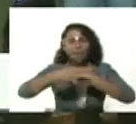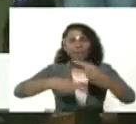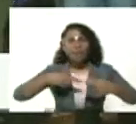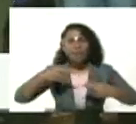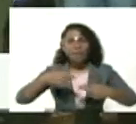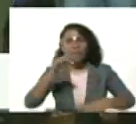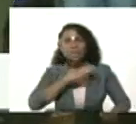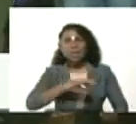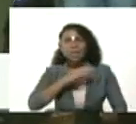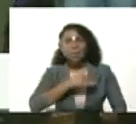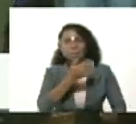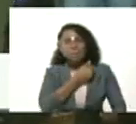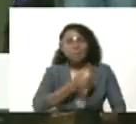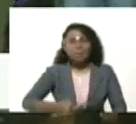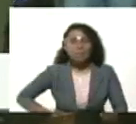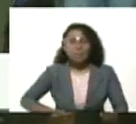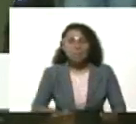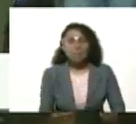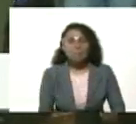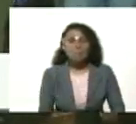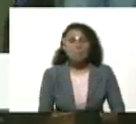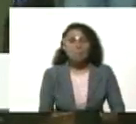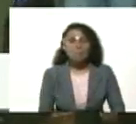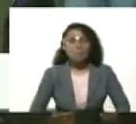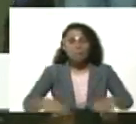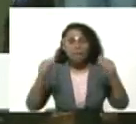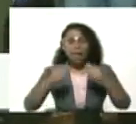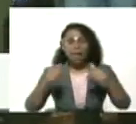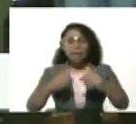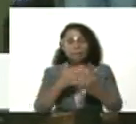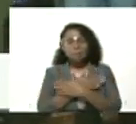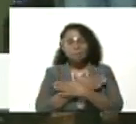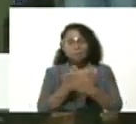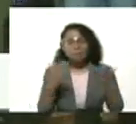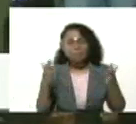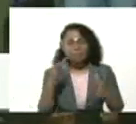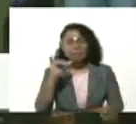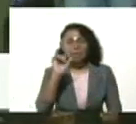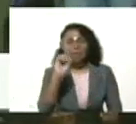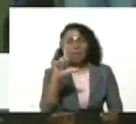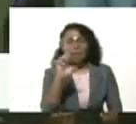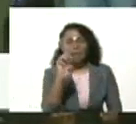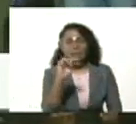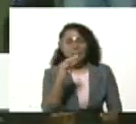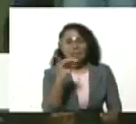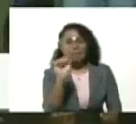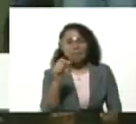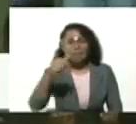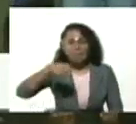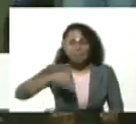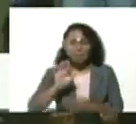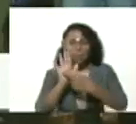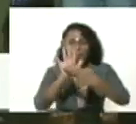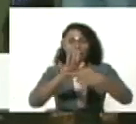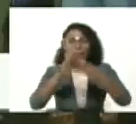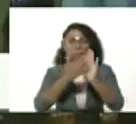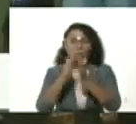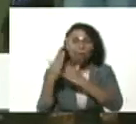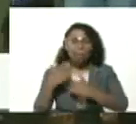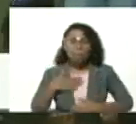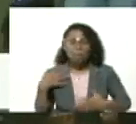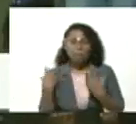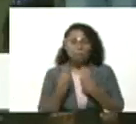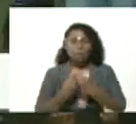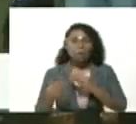revolucionario, señor presidente. Aquí su servidora Yolenis Marín, representante de esta comunidad. Mis